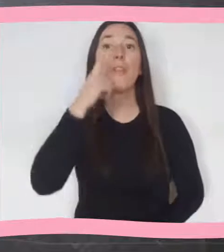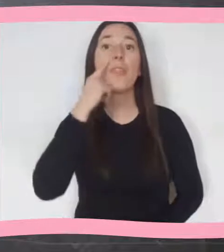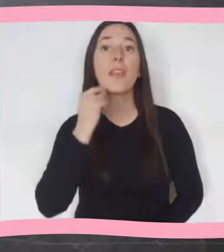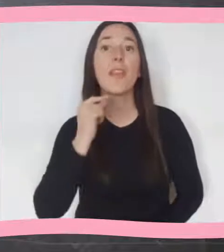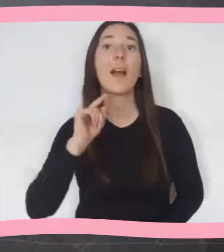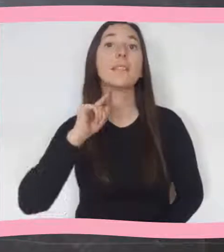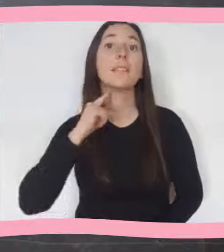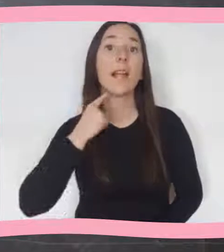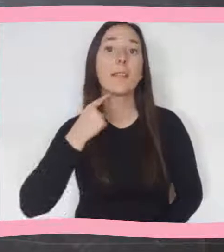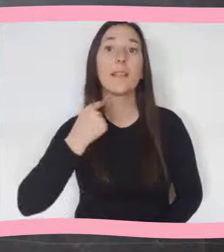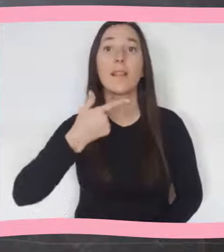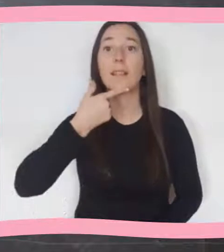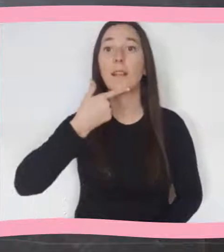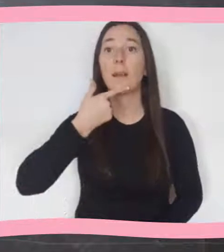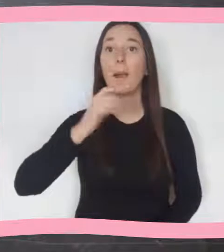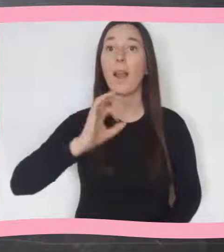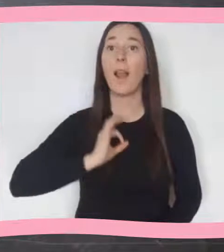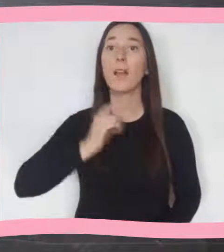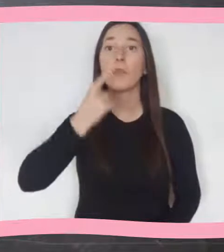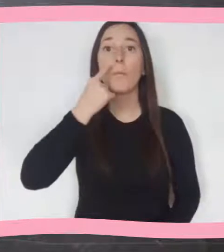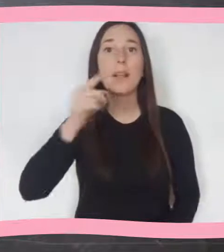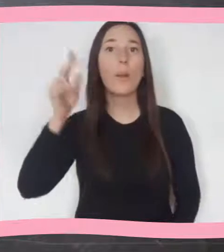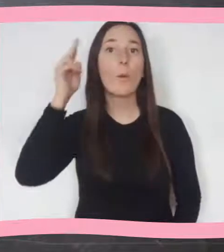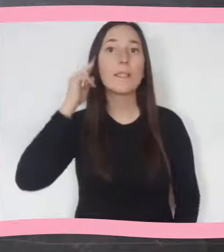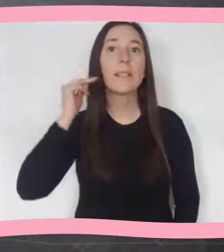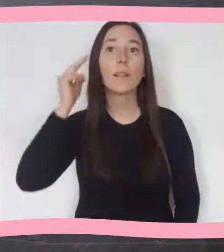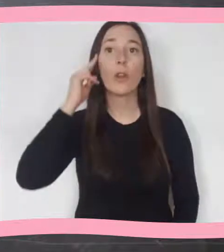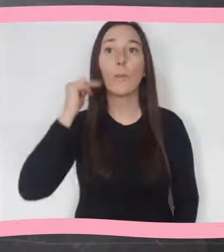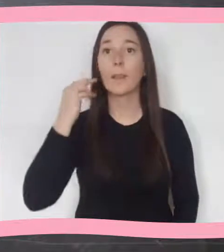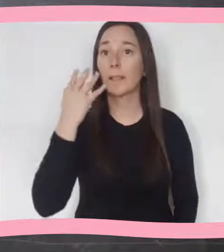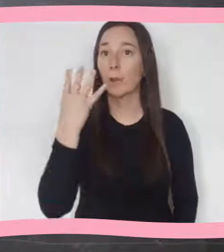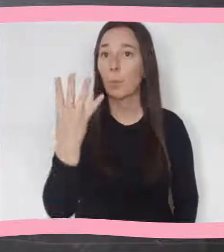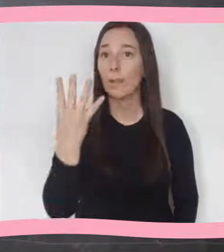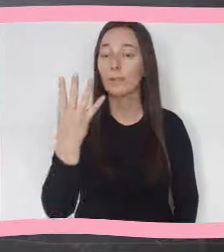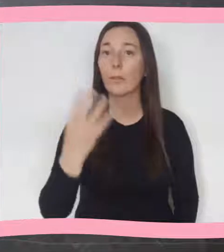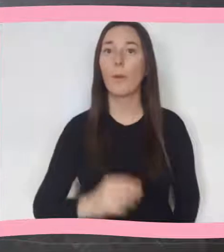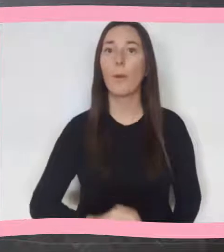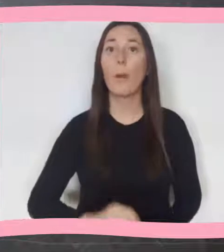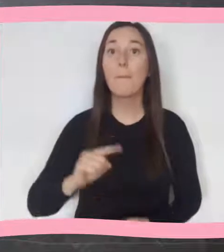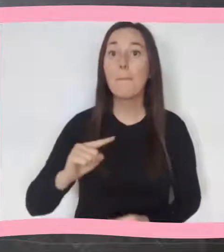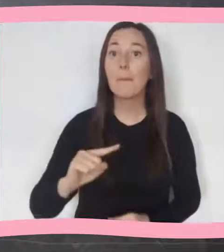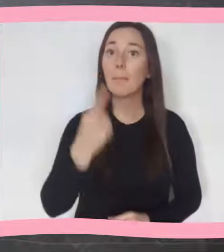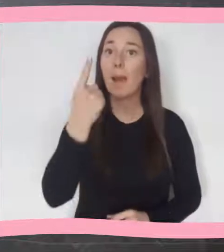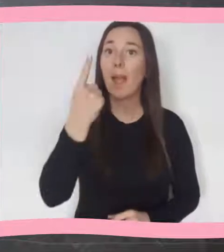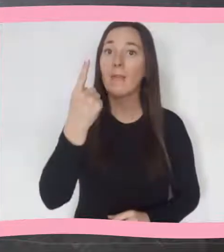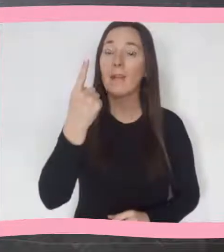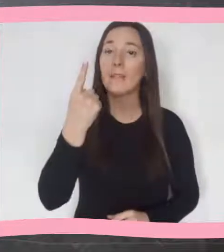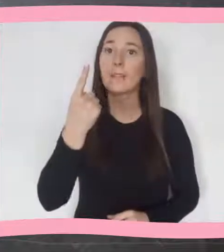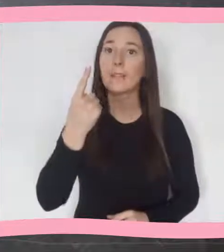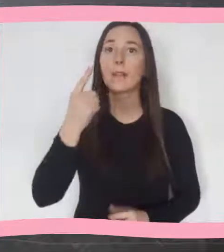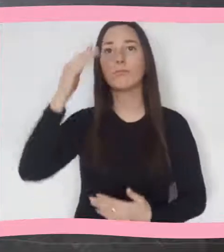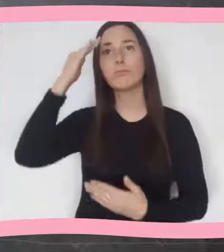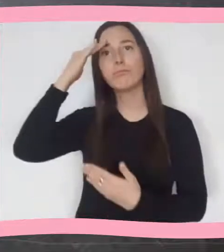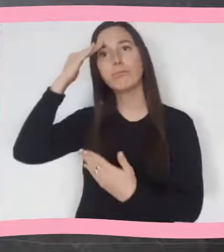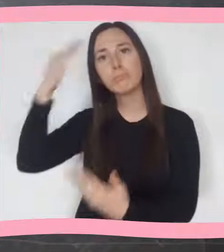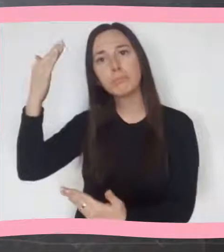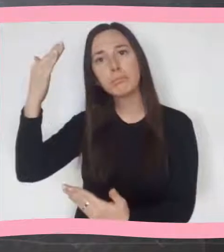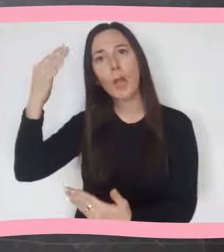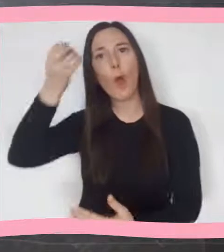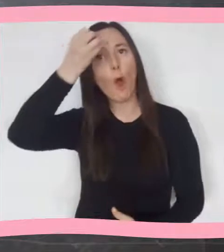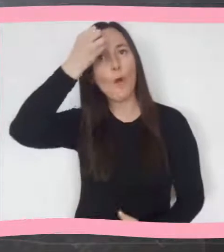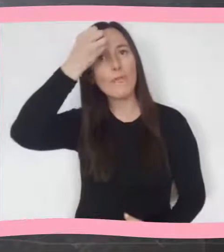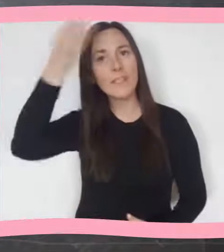El 13 de septiembre de 1994, por primera vez, es reconocido